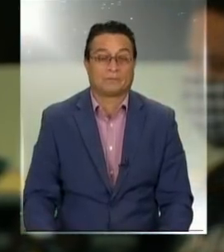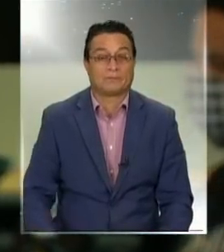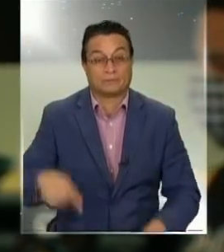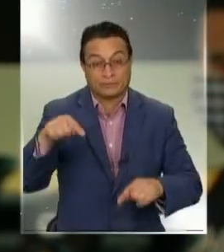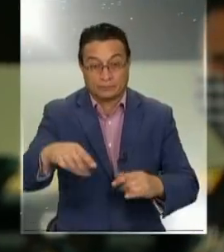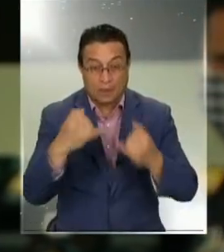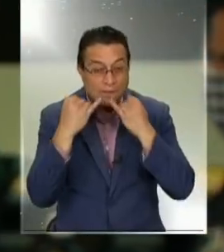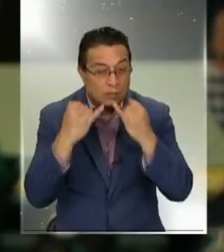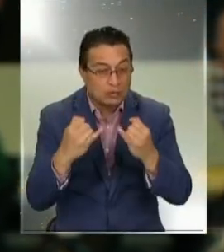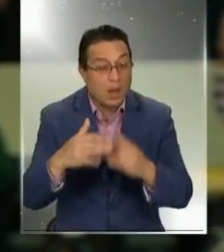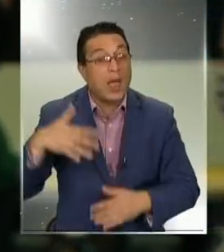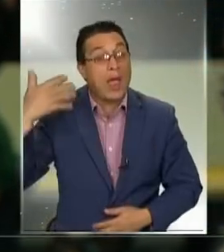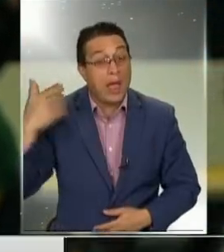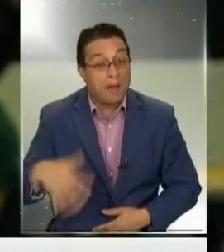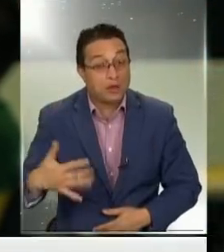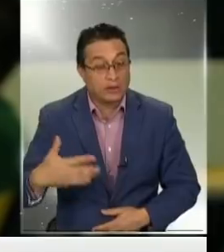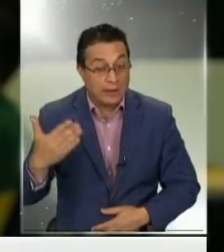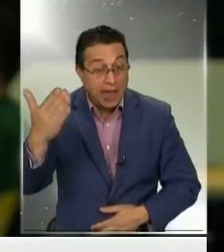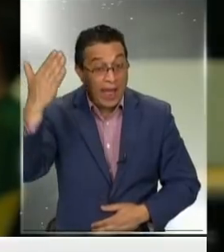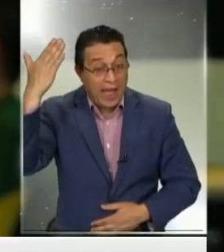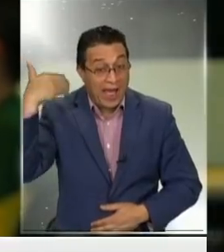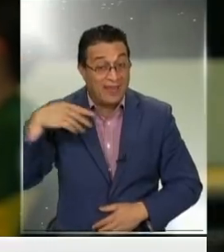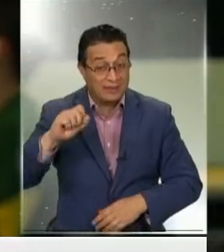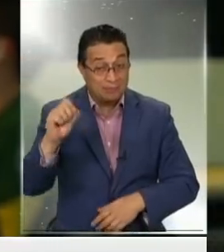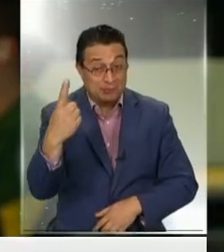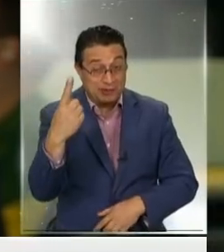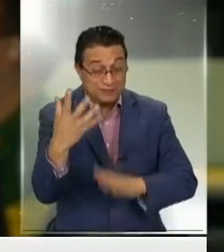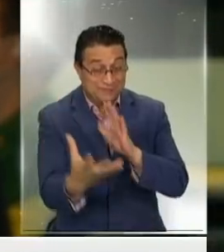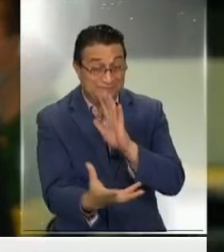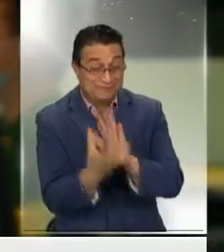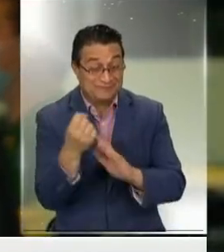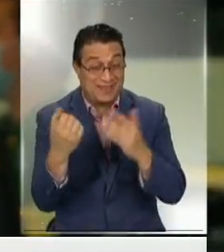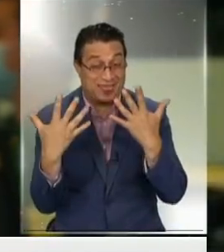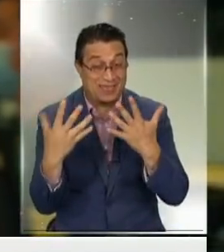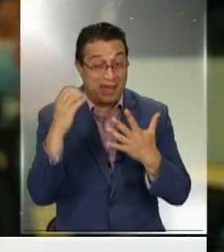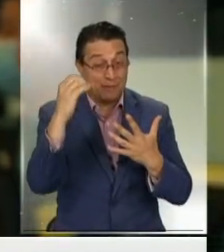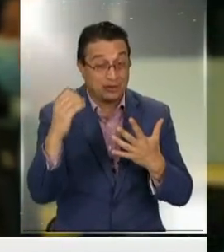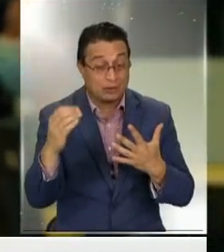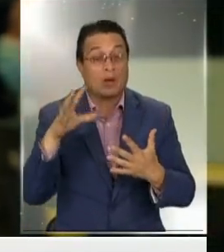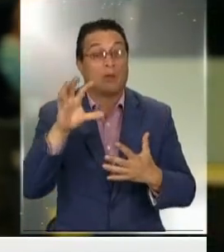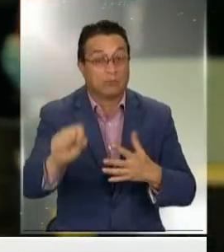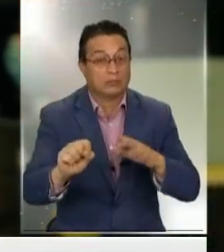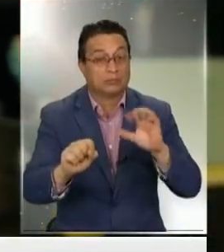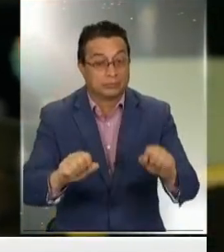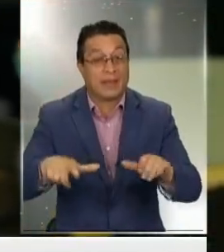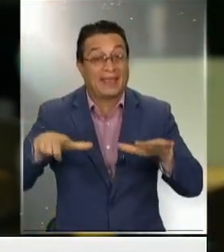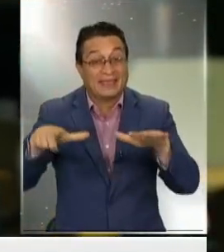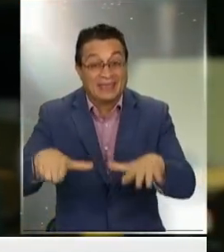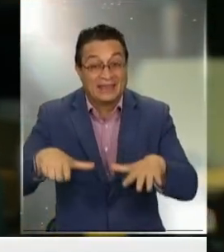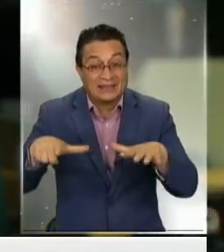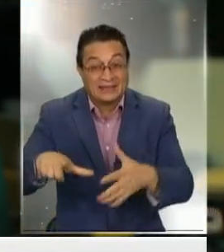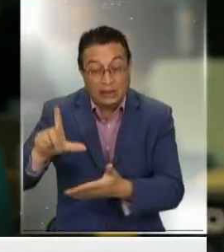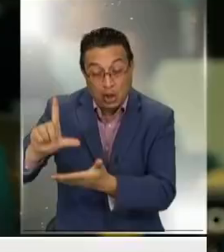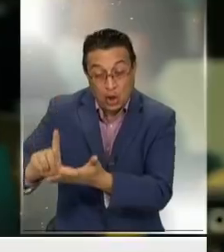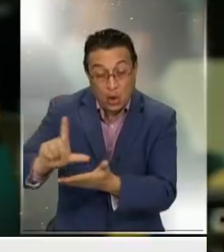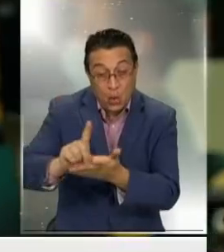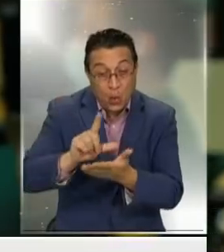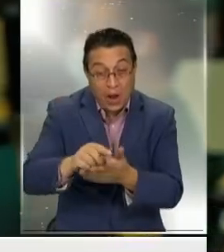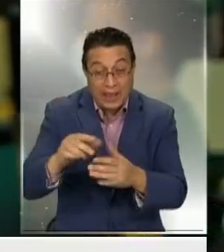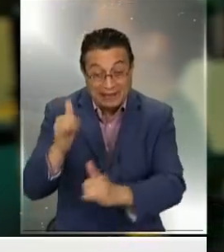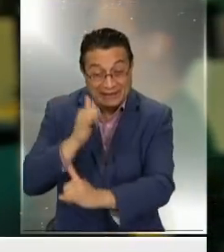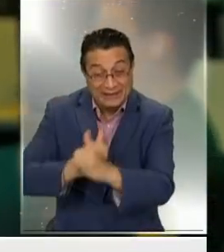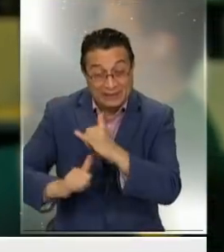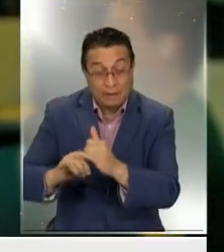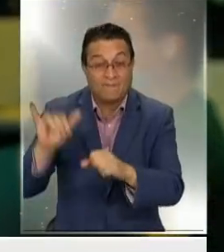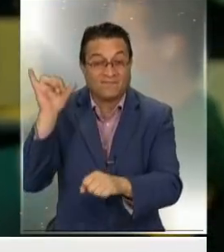Este dato es muy relevante porque en el anterior proceso del retiro del 10% se detectaron 17 sitios web fraudulentos que